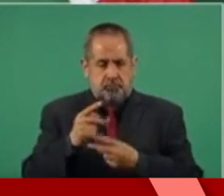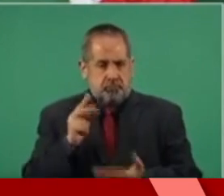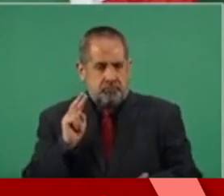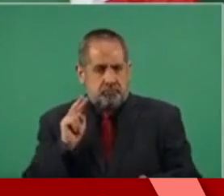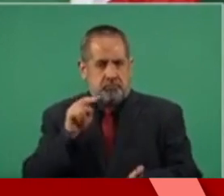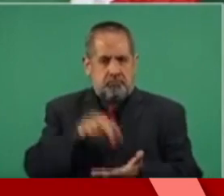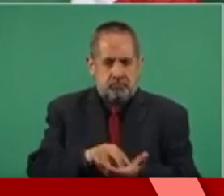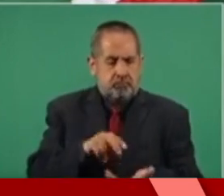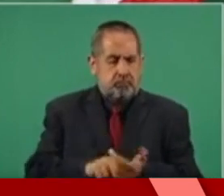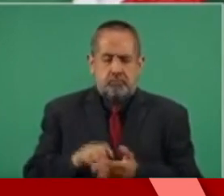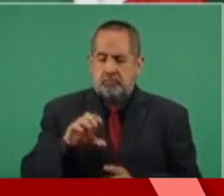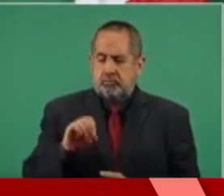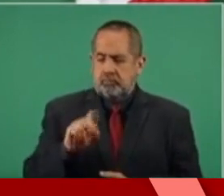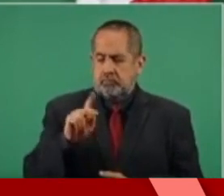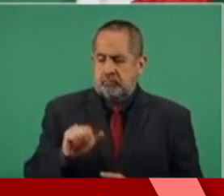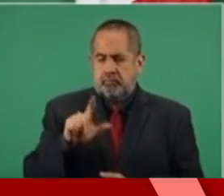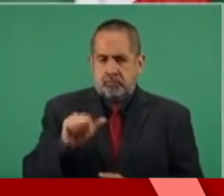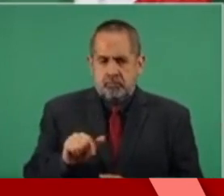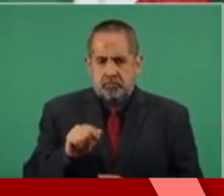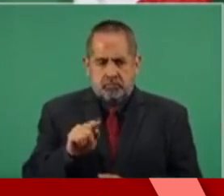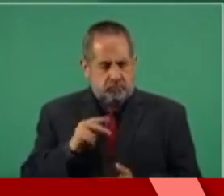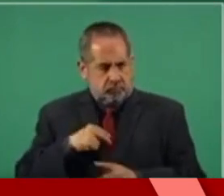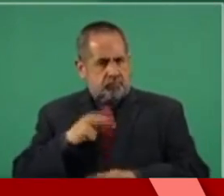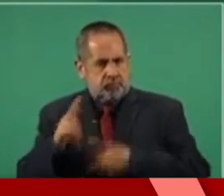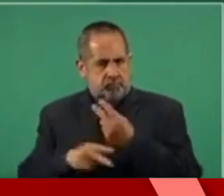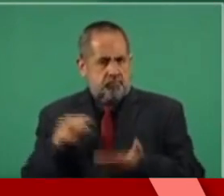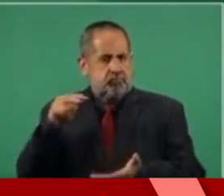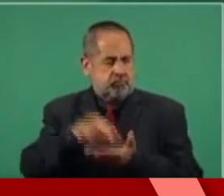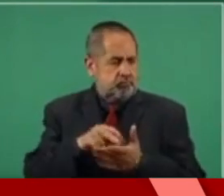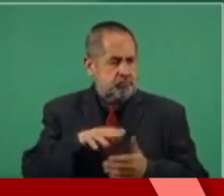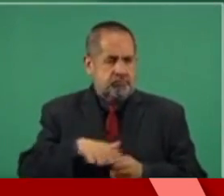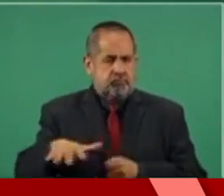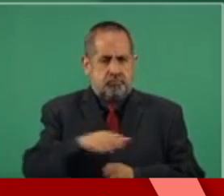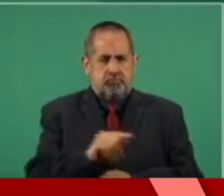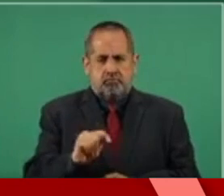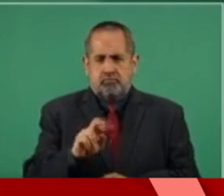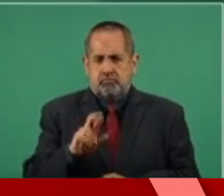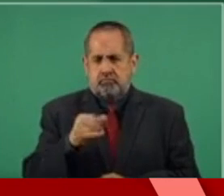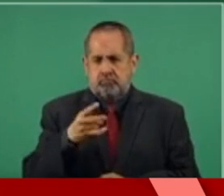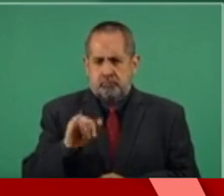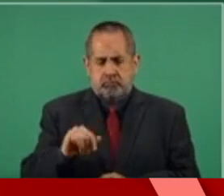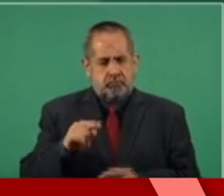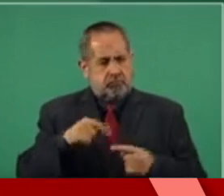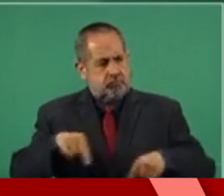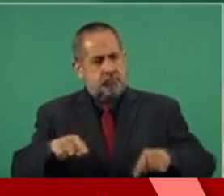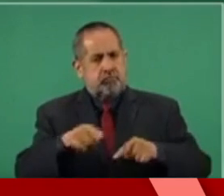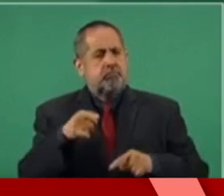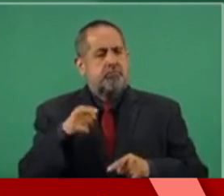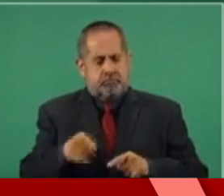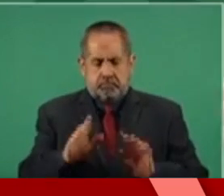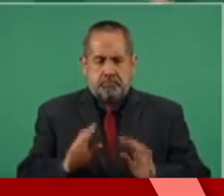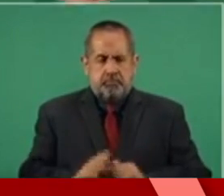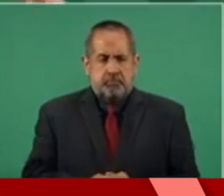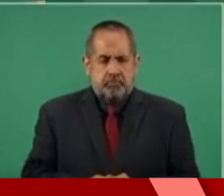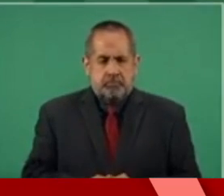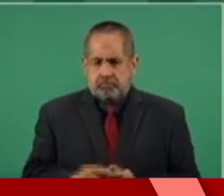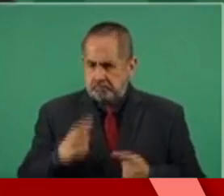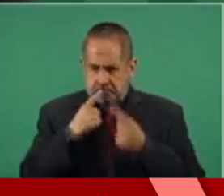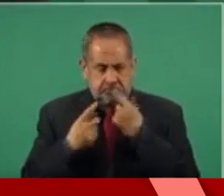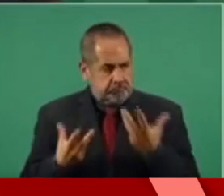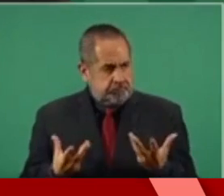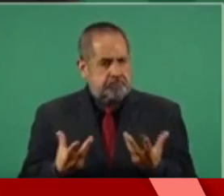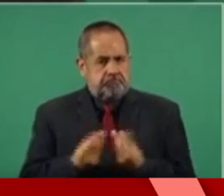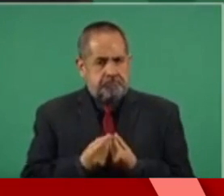a copal voy a la región triqui y ella celebramos